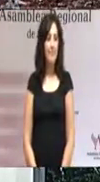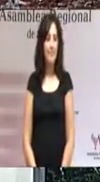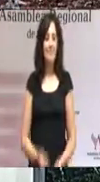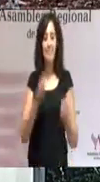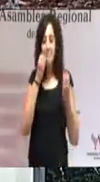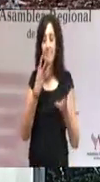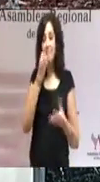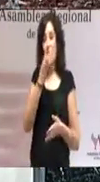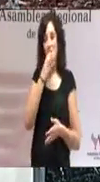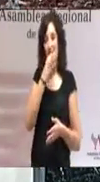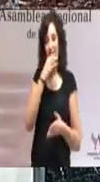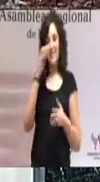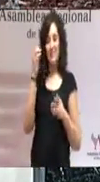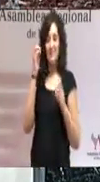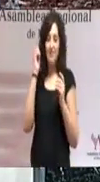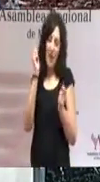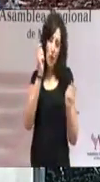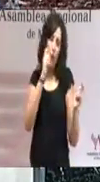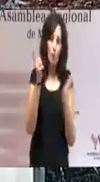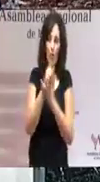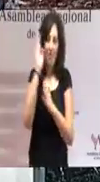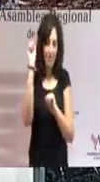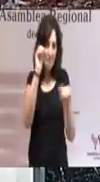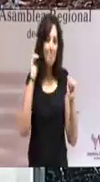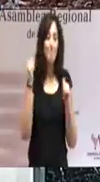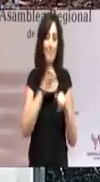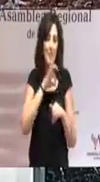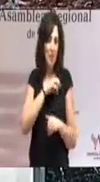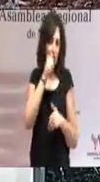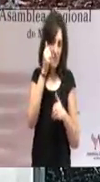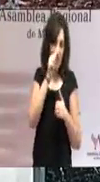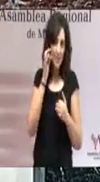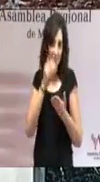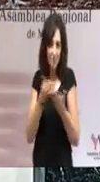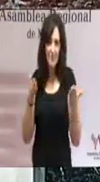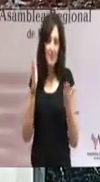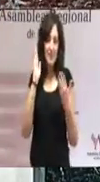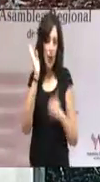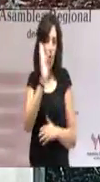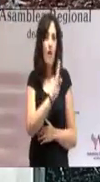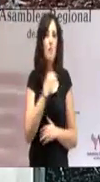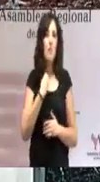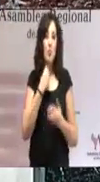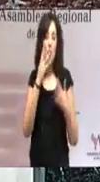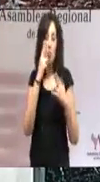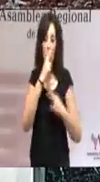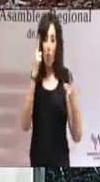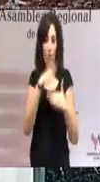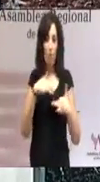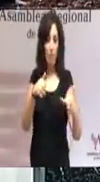Bien, buenas tardes. Saludar de nuevo a sus señorías y saludar de nuevo al público asistente a esta